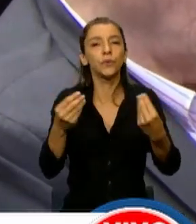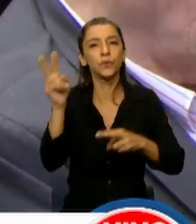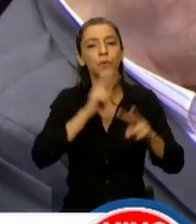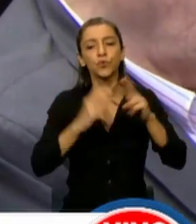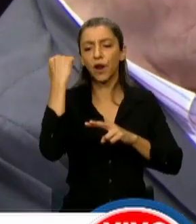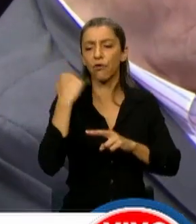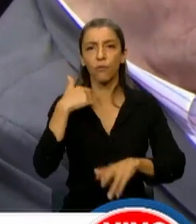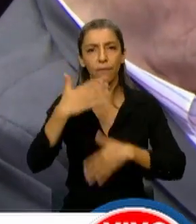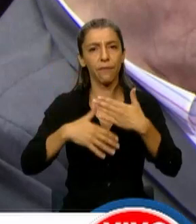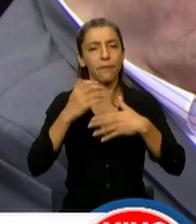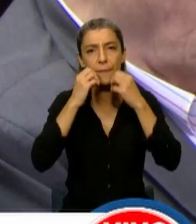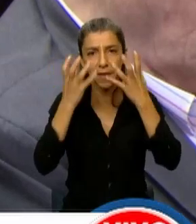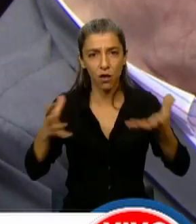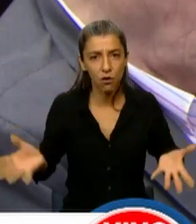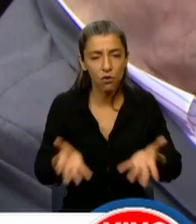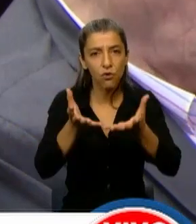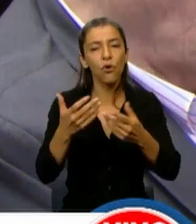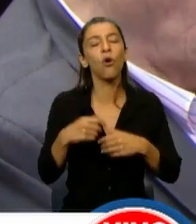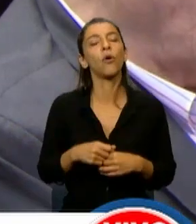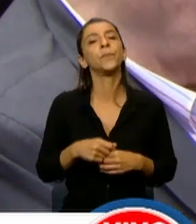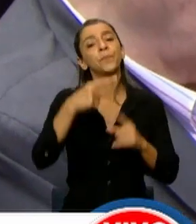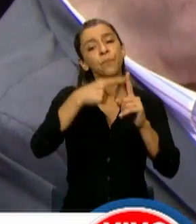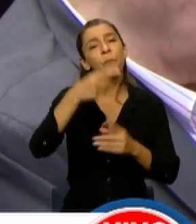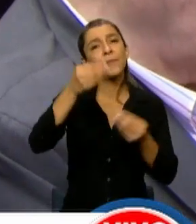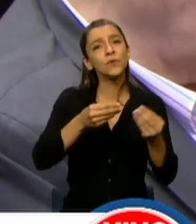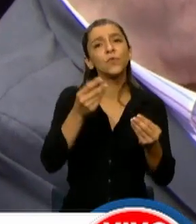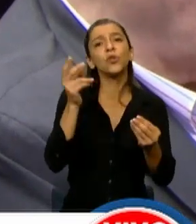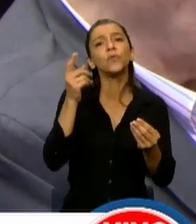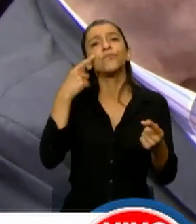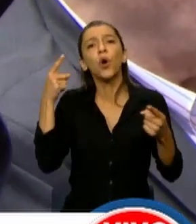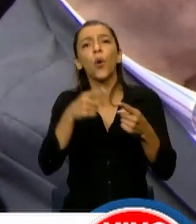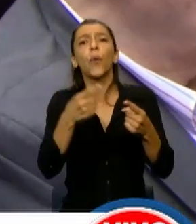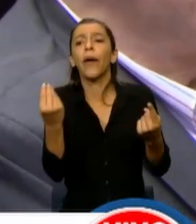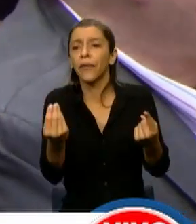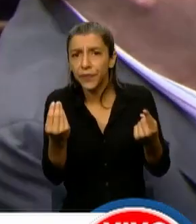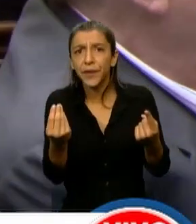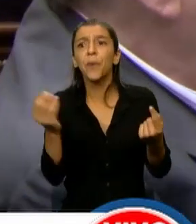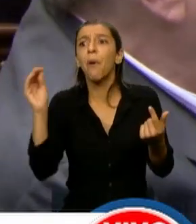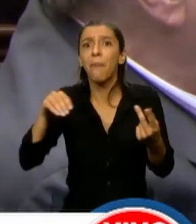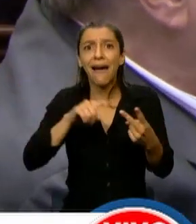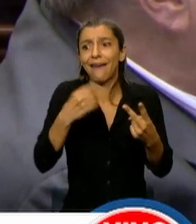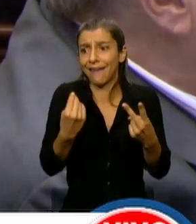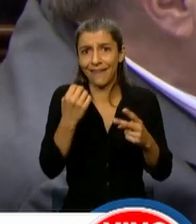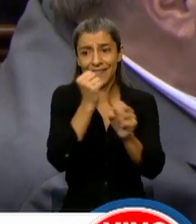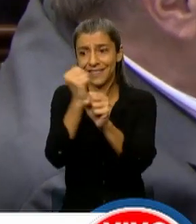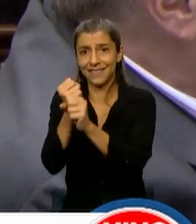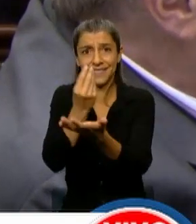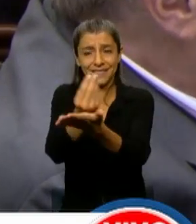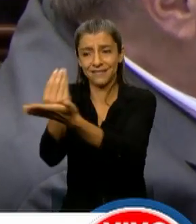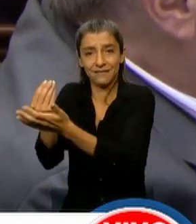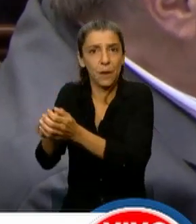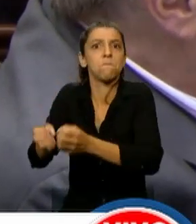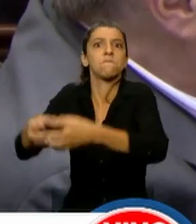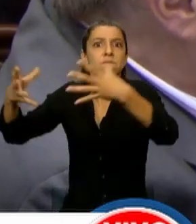la República Argentina. Es un presupuesto que plantea el crecimiento del empleo en la República